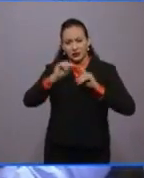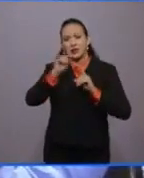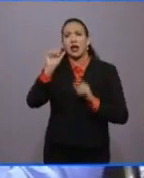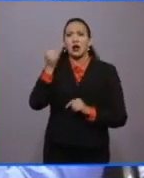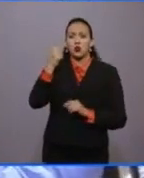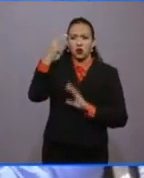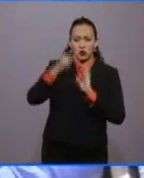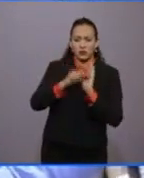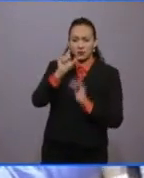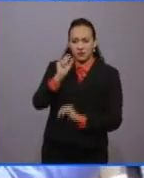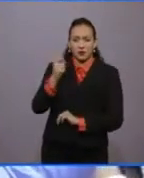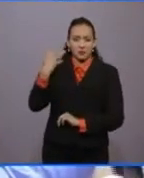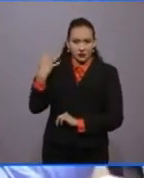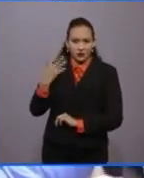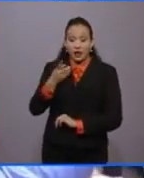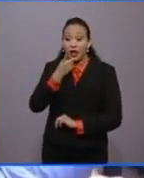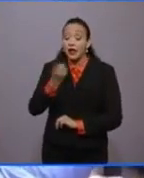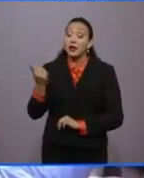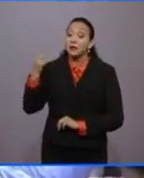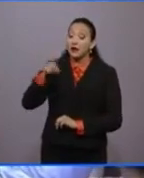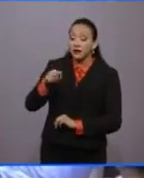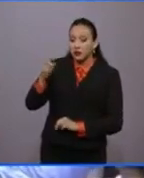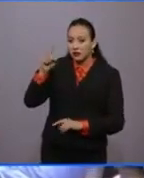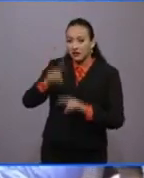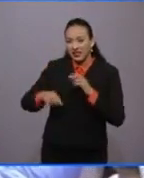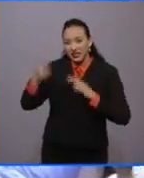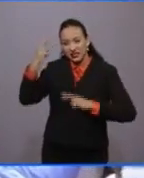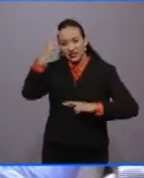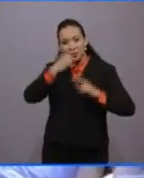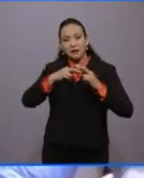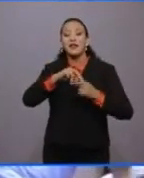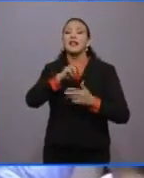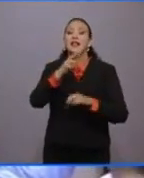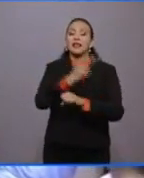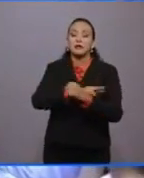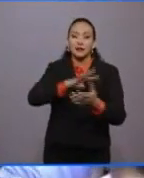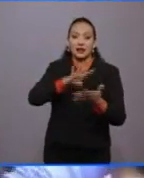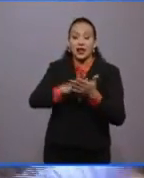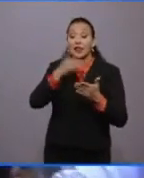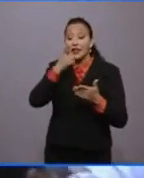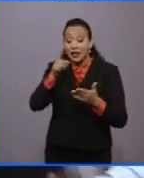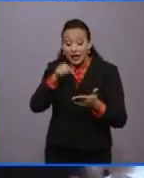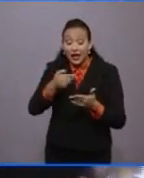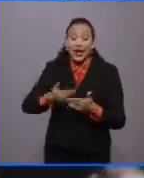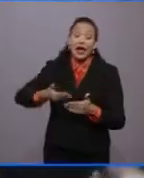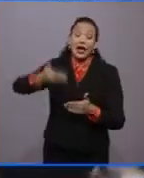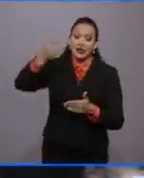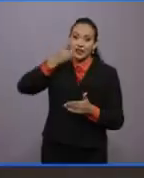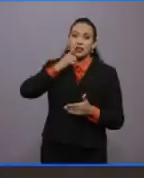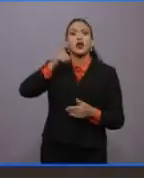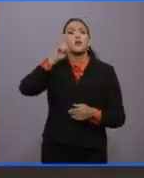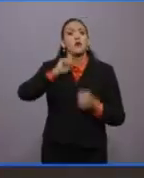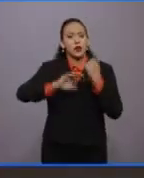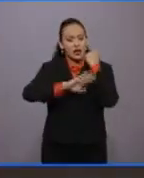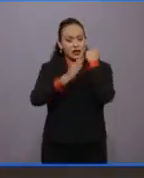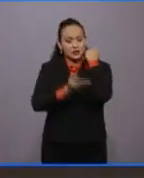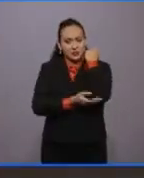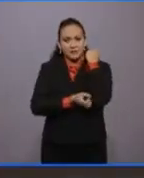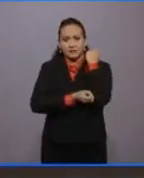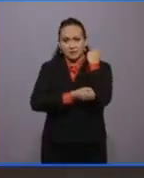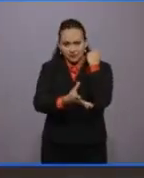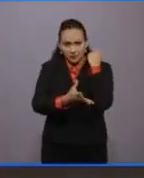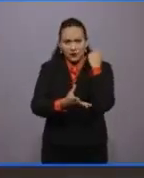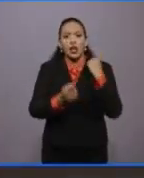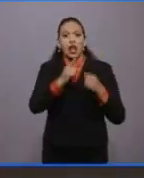de 2024, que ordenó derogar las disposiciones del Código Penal que criminalizaban la interrupción de un embarazo.